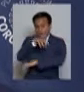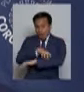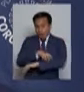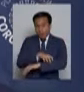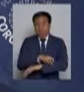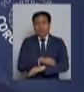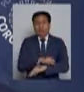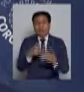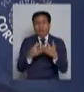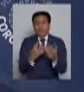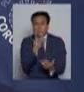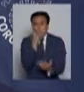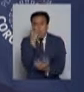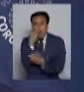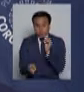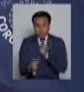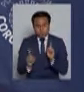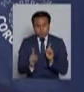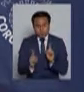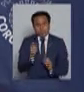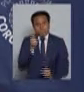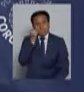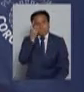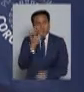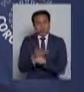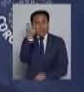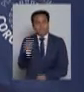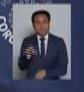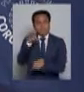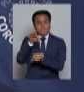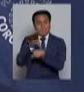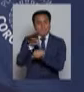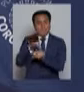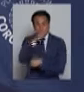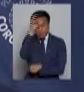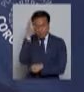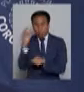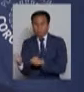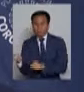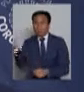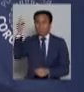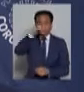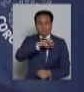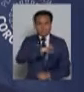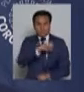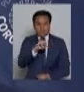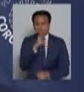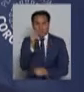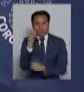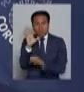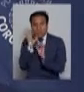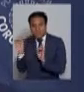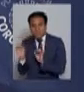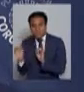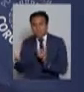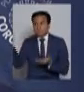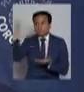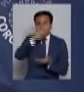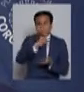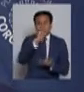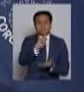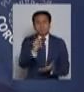los ventiladores, porque entiendo que incluso hay traslado de un paciente desde Temuco a Santiago producto de que no habría ventiladores. Eso sí es que lo